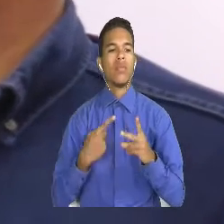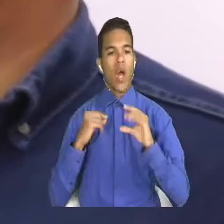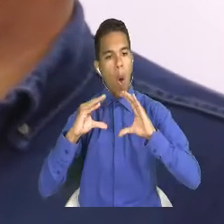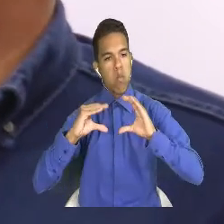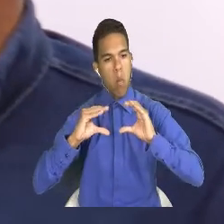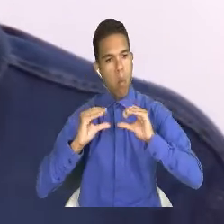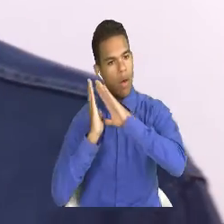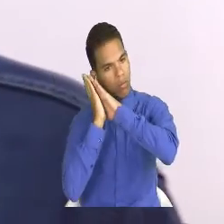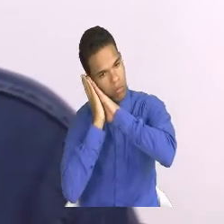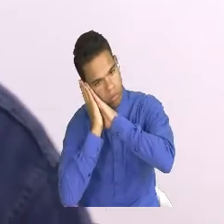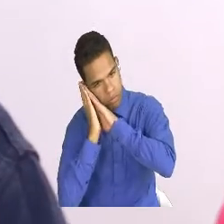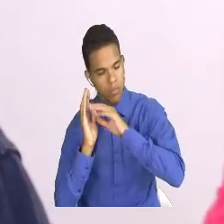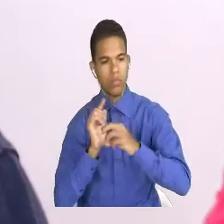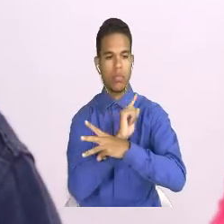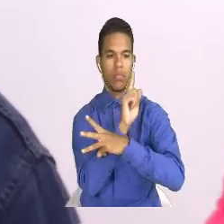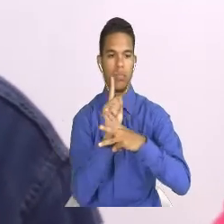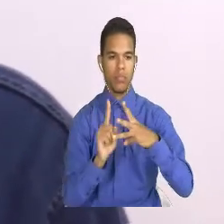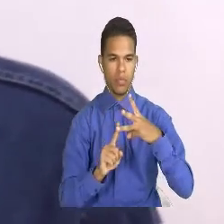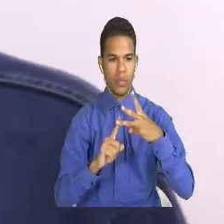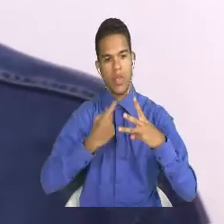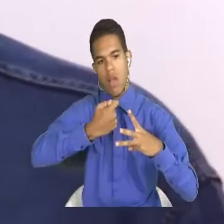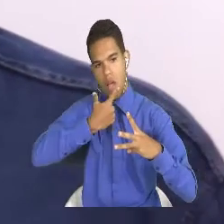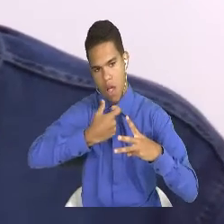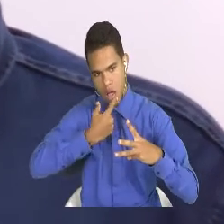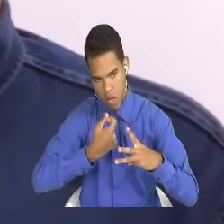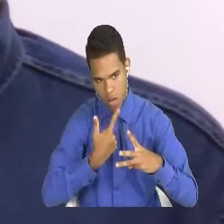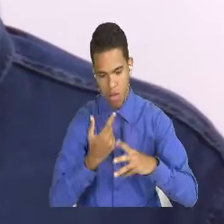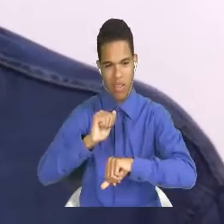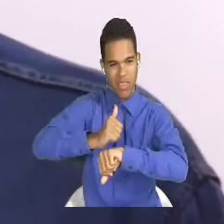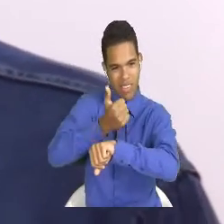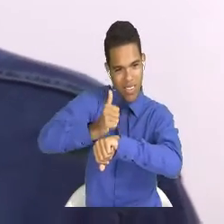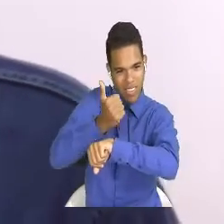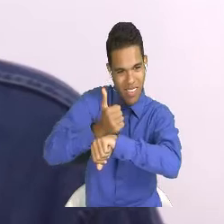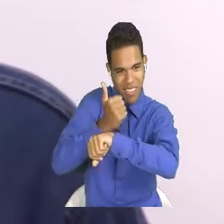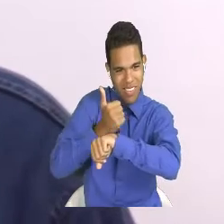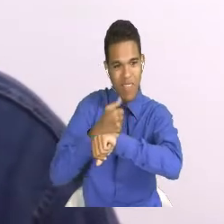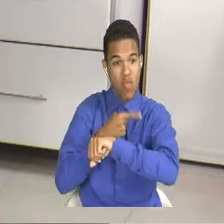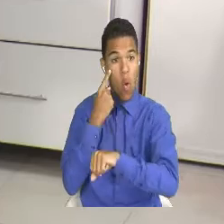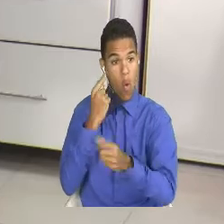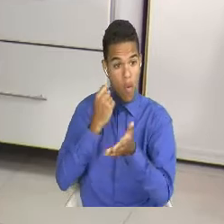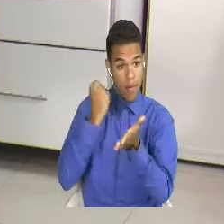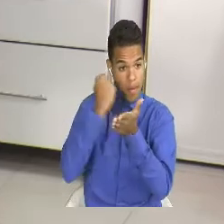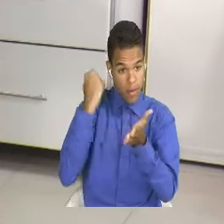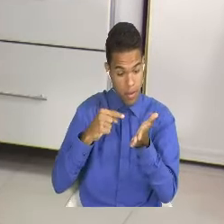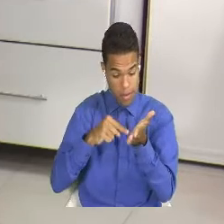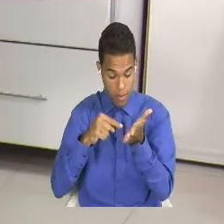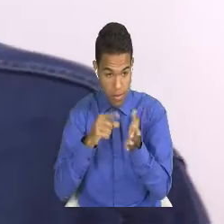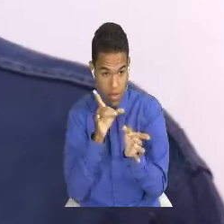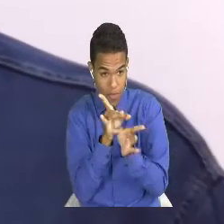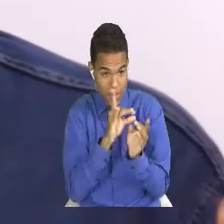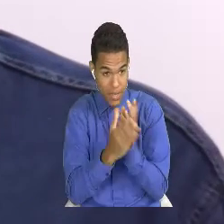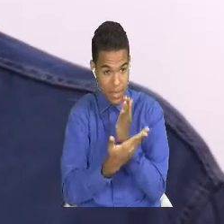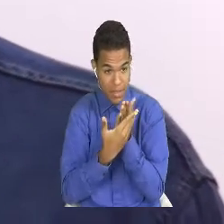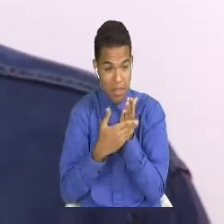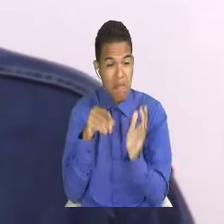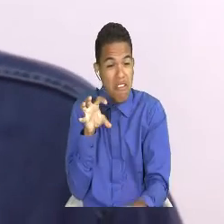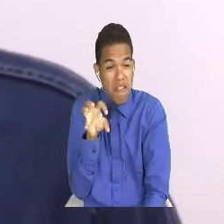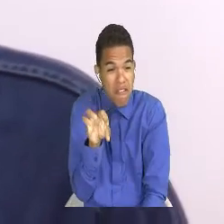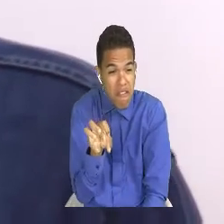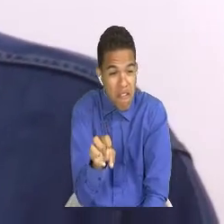colchonetas, frazadas, medicamentos con fecha de vencimiento vigente, alimentos